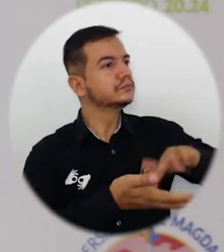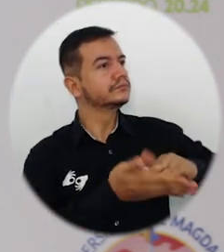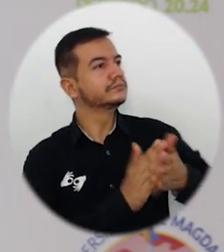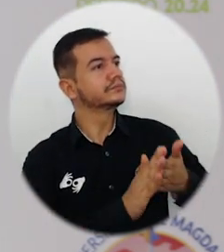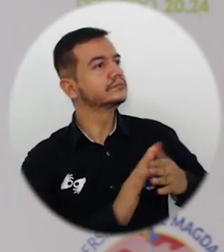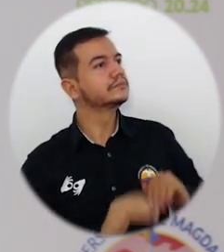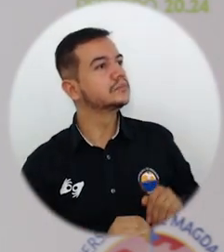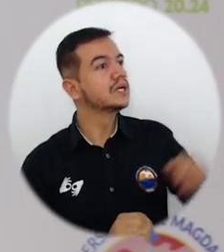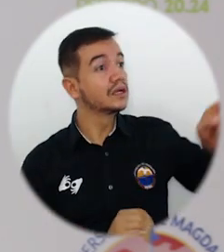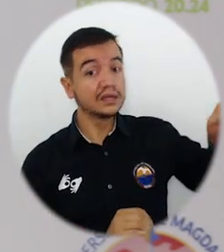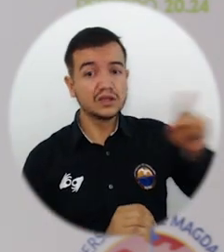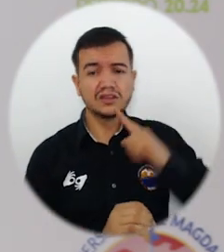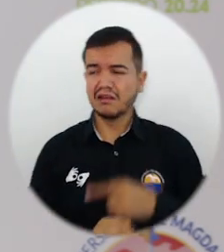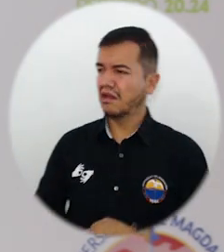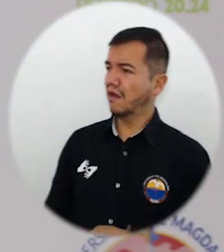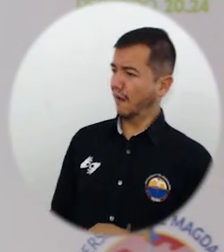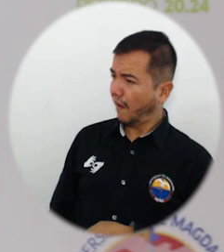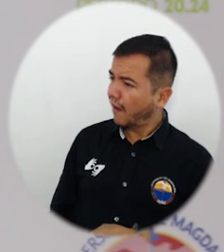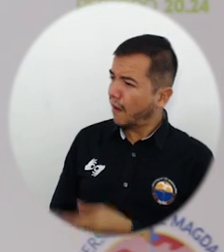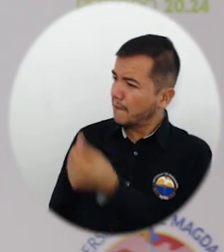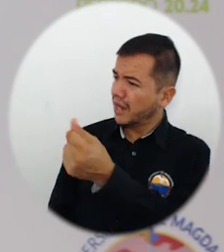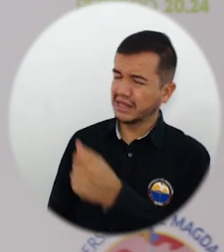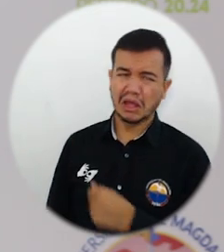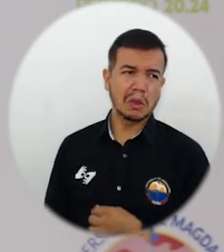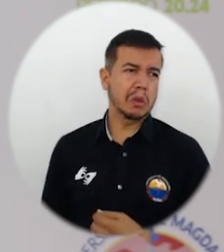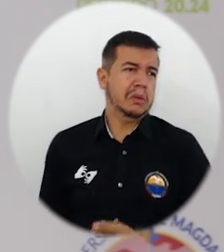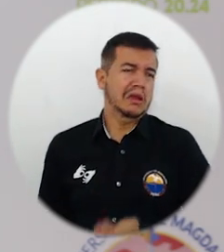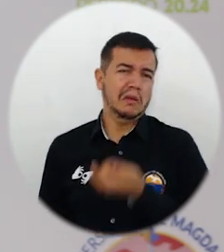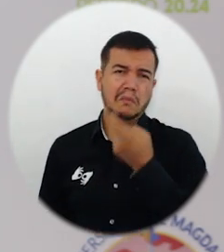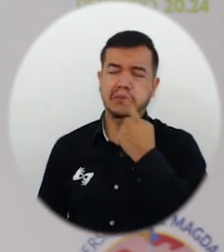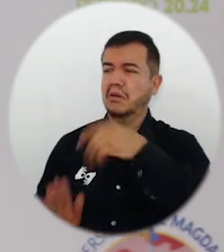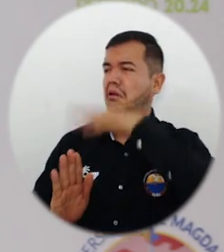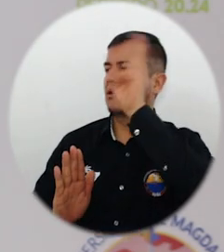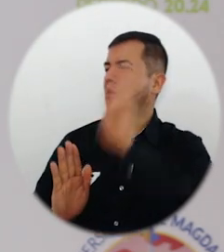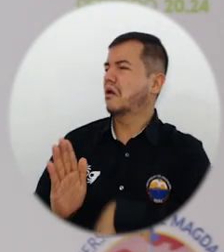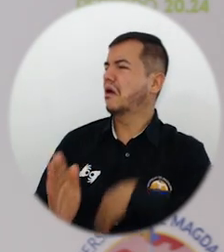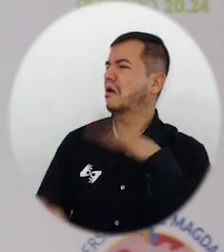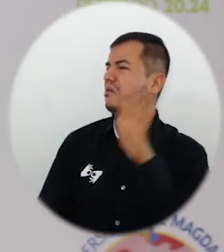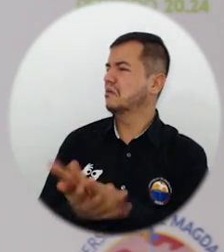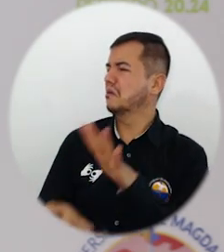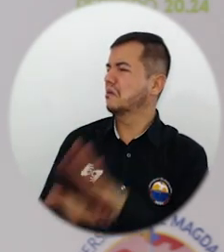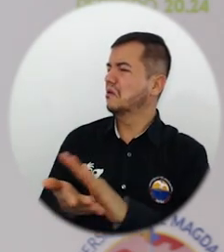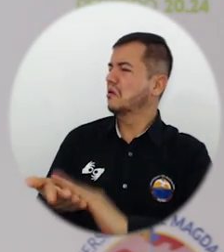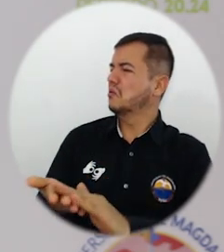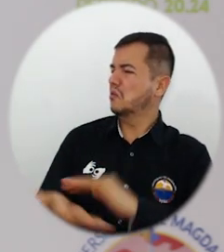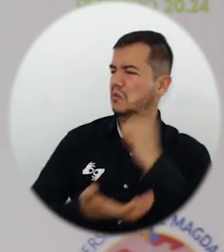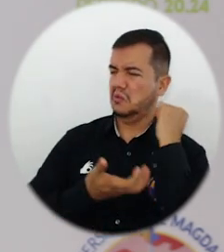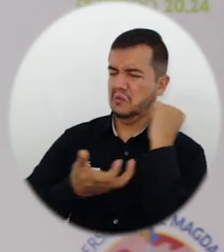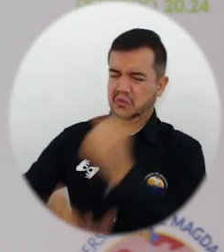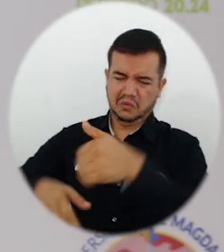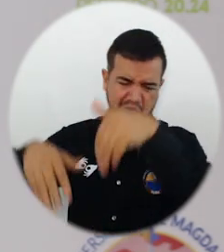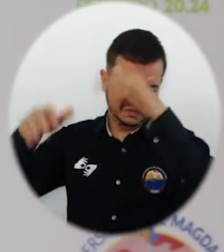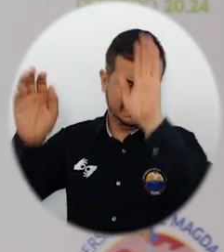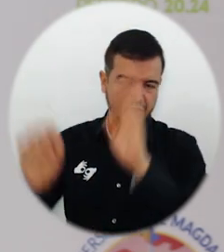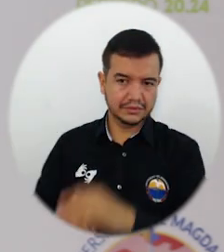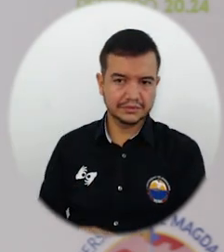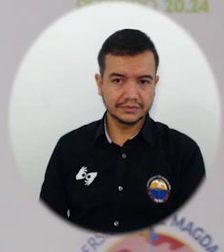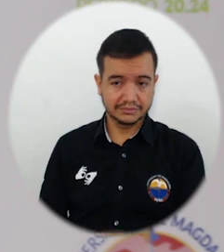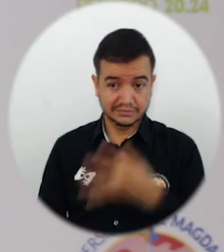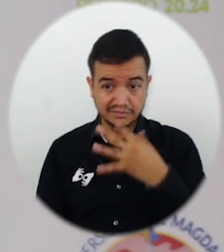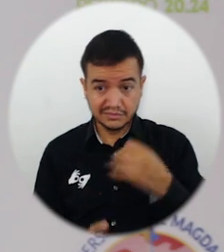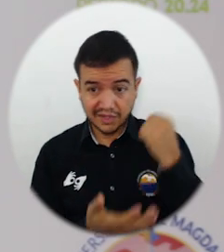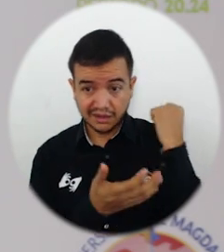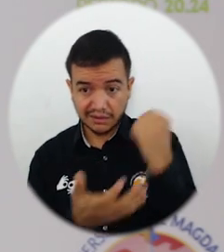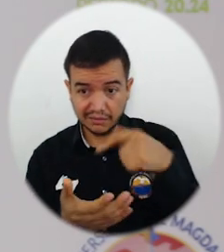manera displicente que eso era plata de bolsillo, que eso se resolvía sin problema. Si es no es plata de bolsillo, es plata,